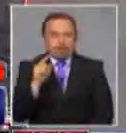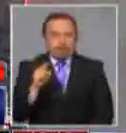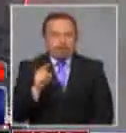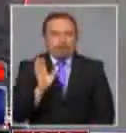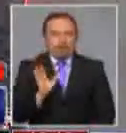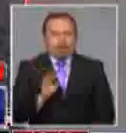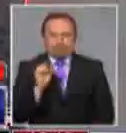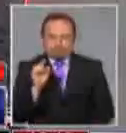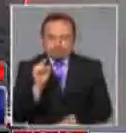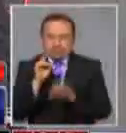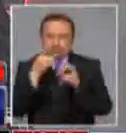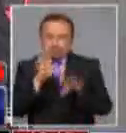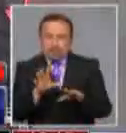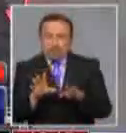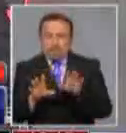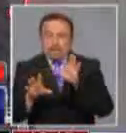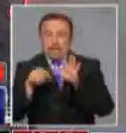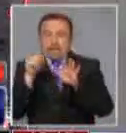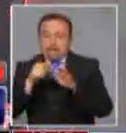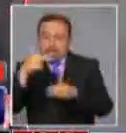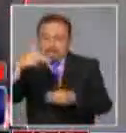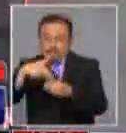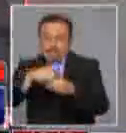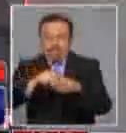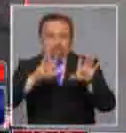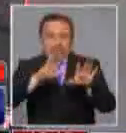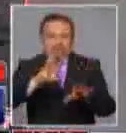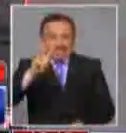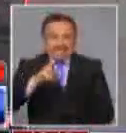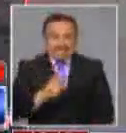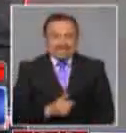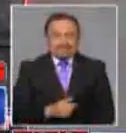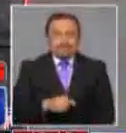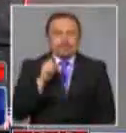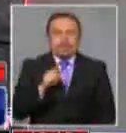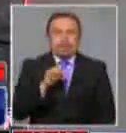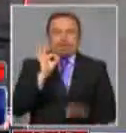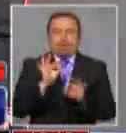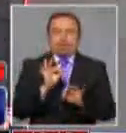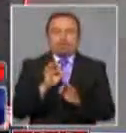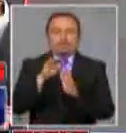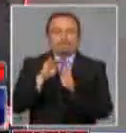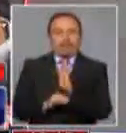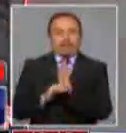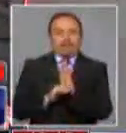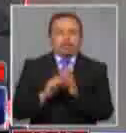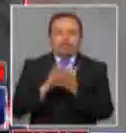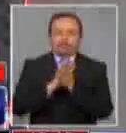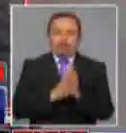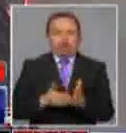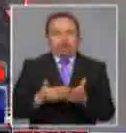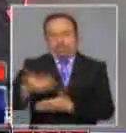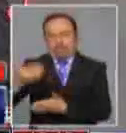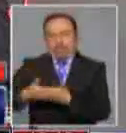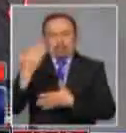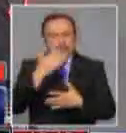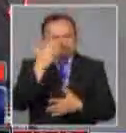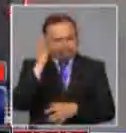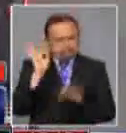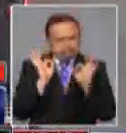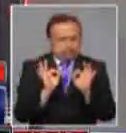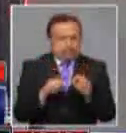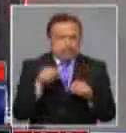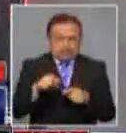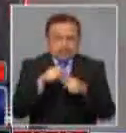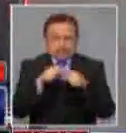letras chica se aplicaba solo a la 93 se aplica justo cuando viene a la baja y Dicen todos los diarios y todos los especialistas